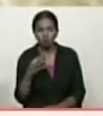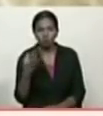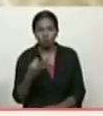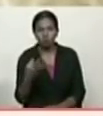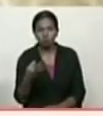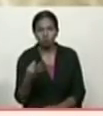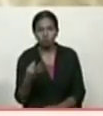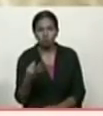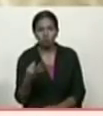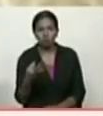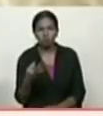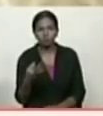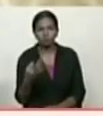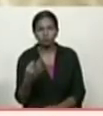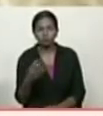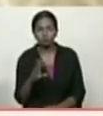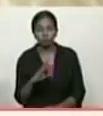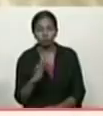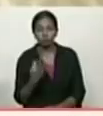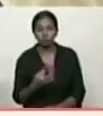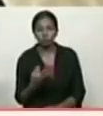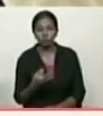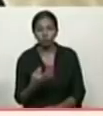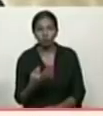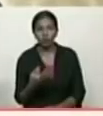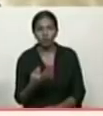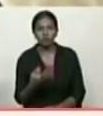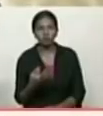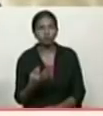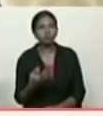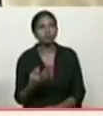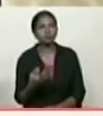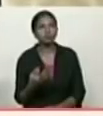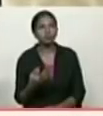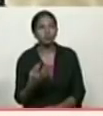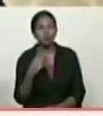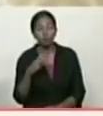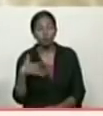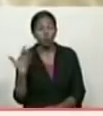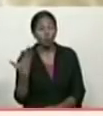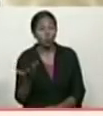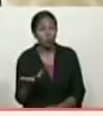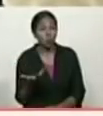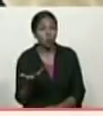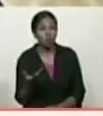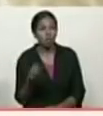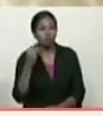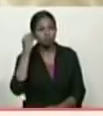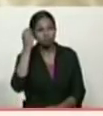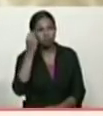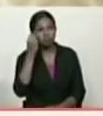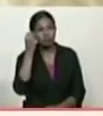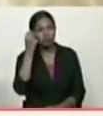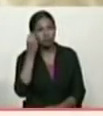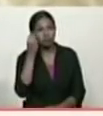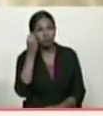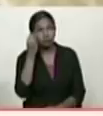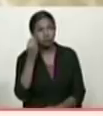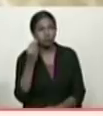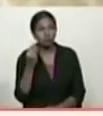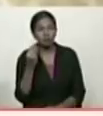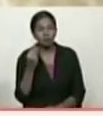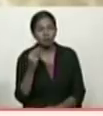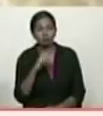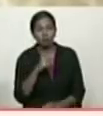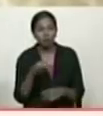del Consejo de Seguridad de Naciones Unidas. Y ojalá que puedan recapacitar, que vuelva la sindéresis de esos